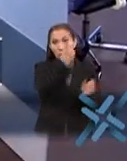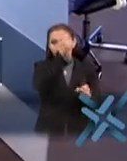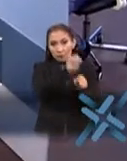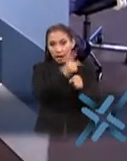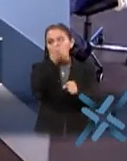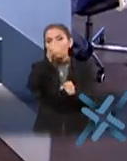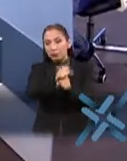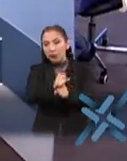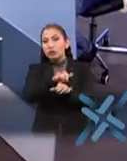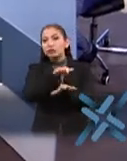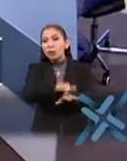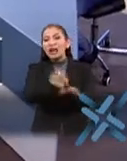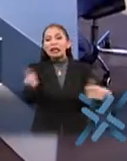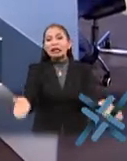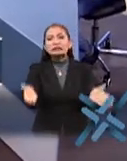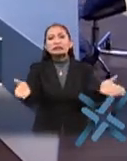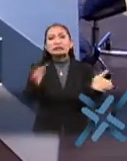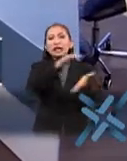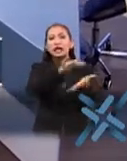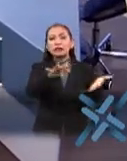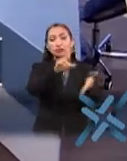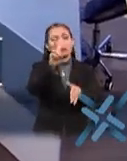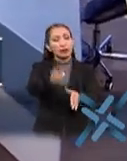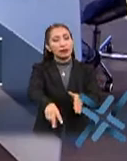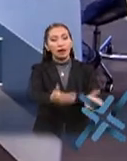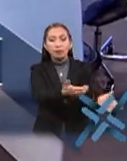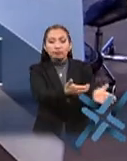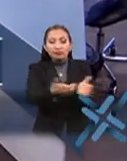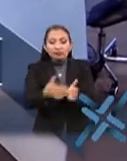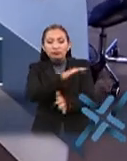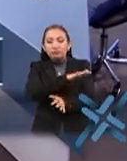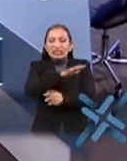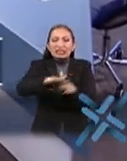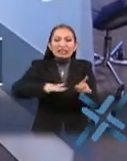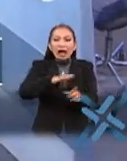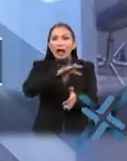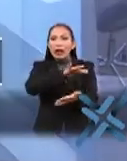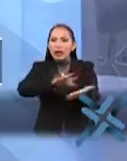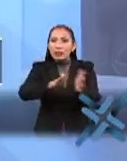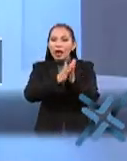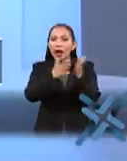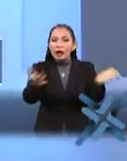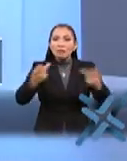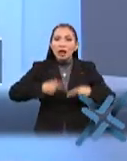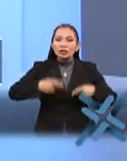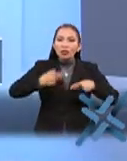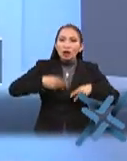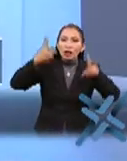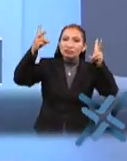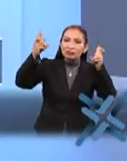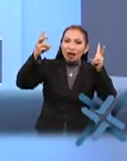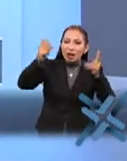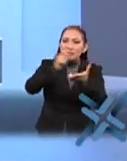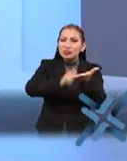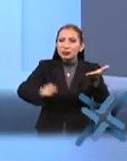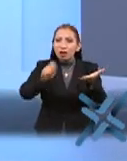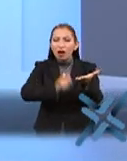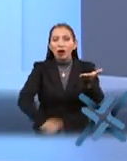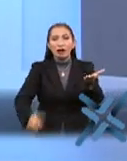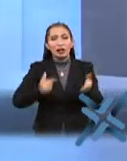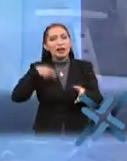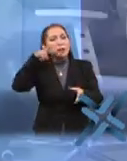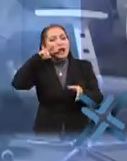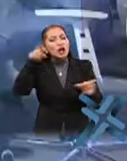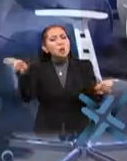semanal sobre el fomento a la lectura, donde abrazamos precisamente todo este contexto de lo que es la literatura, los escritores, las temáticas. En fin, vamos a ver